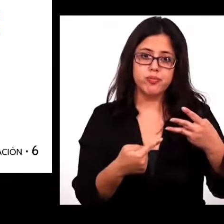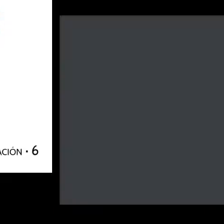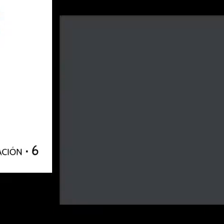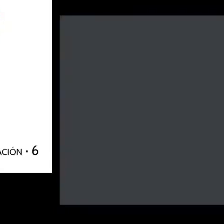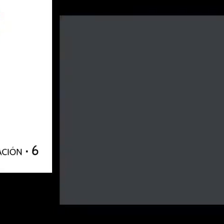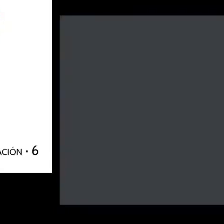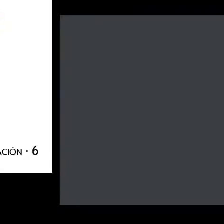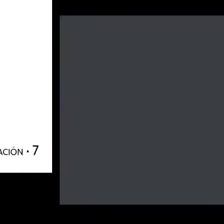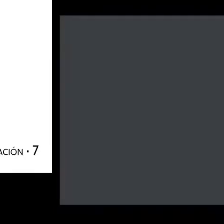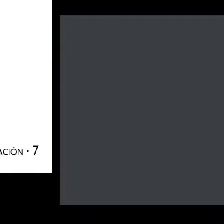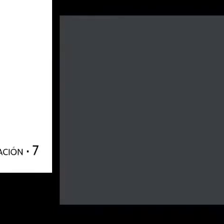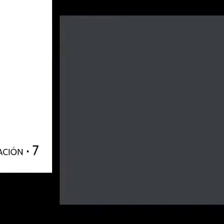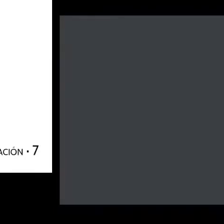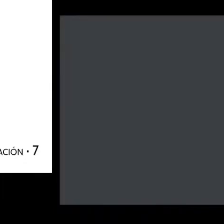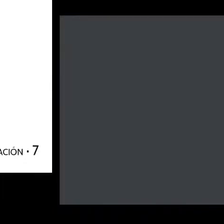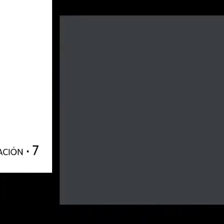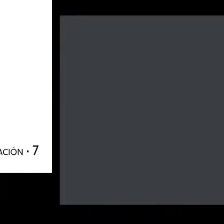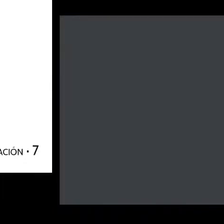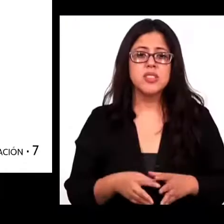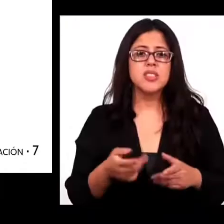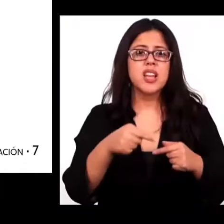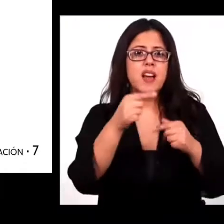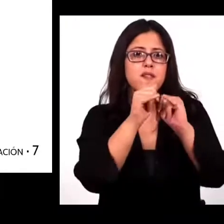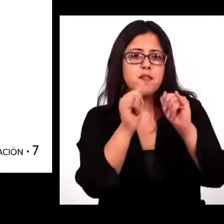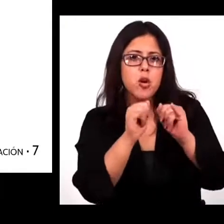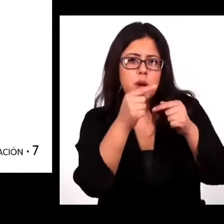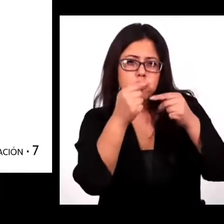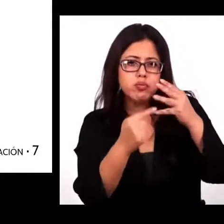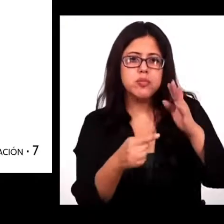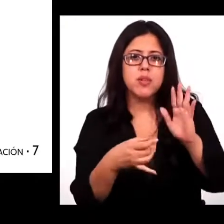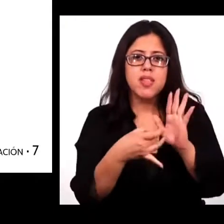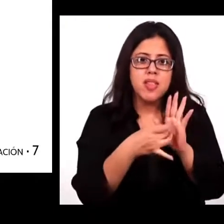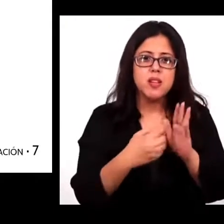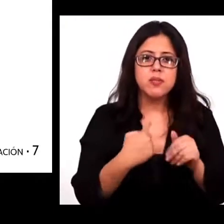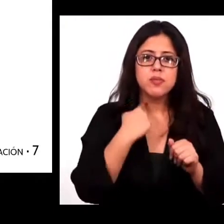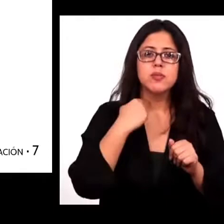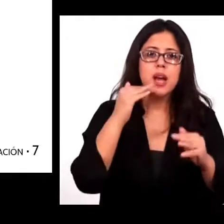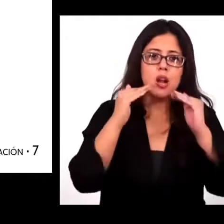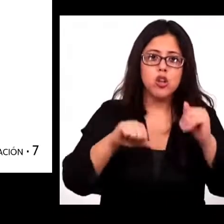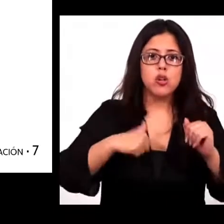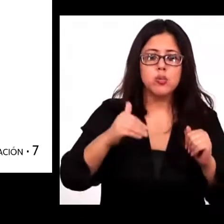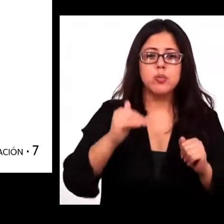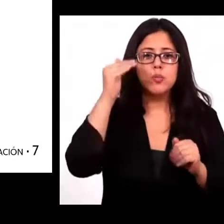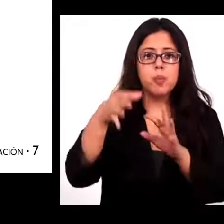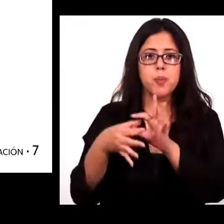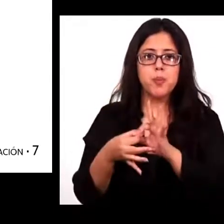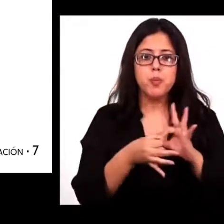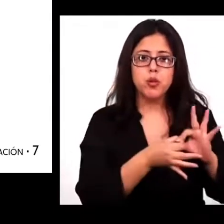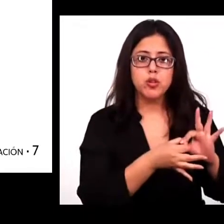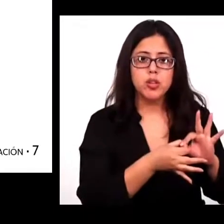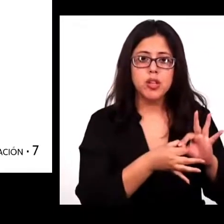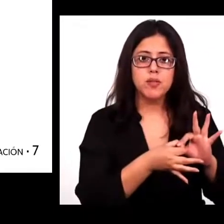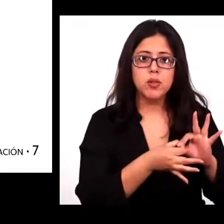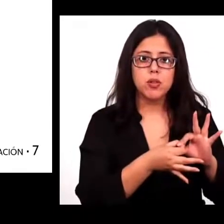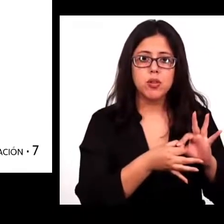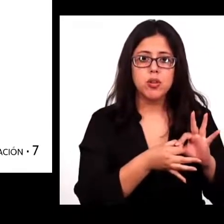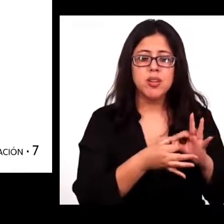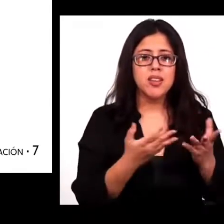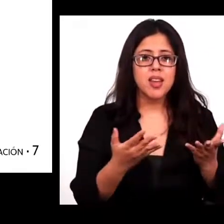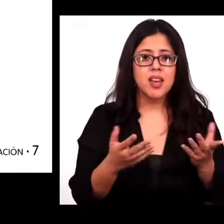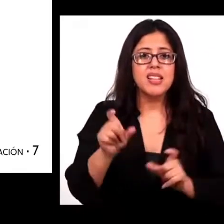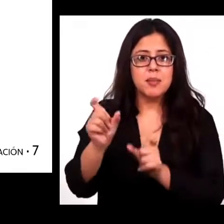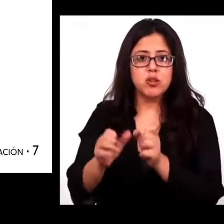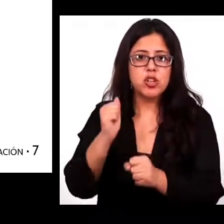Cuando hablamos del tipo de delito que afectó a niños, niñas y adolescentes como consecuencia del actuar de agentes del